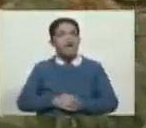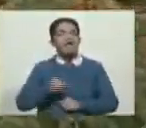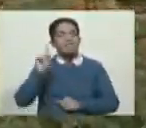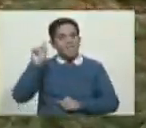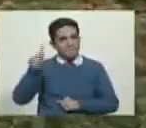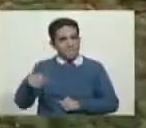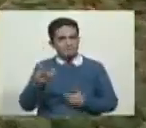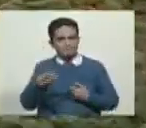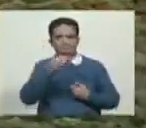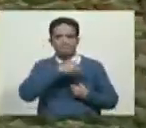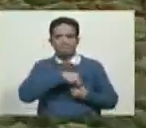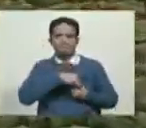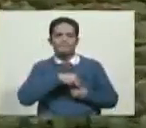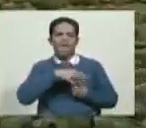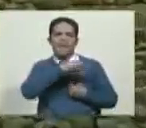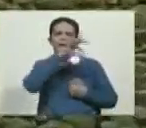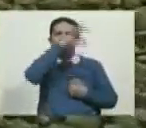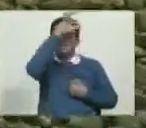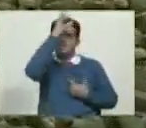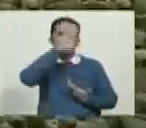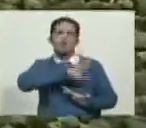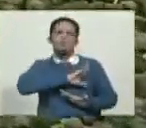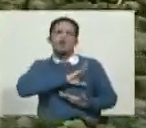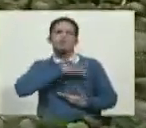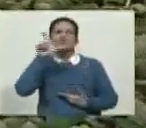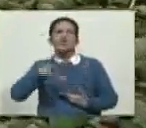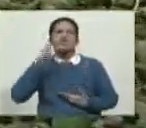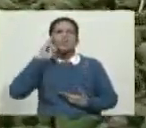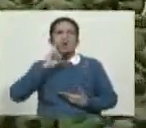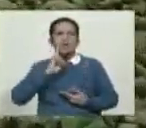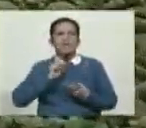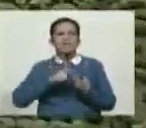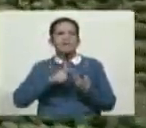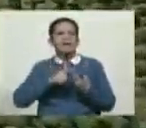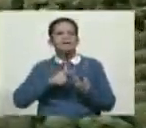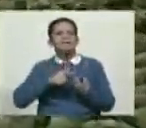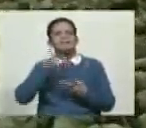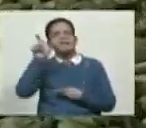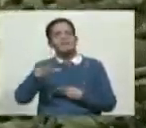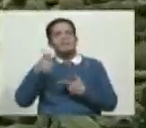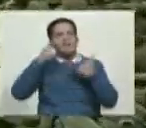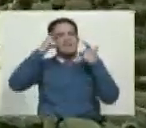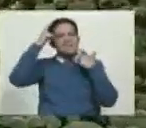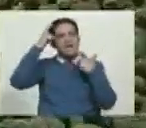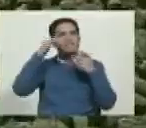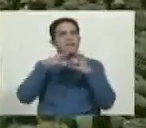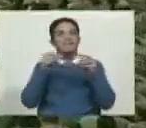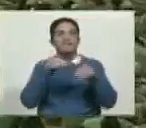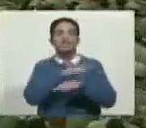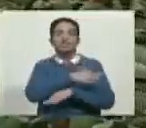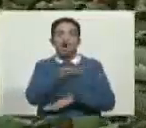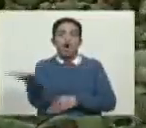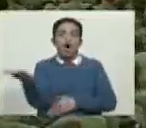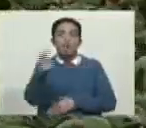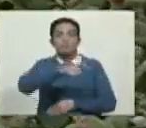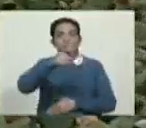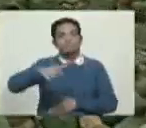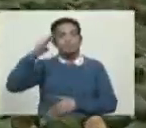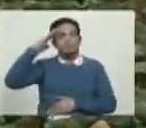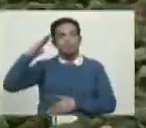espíritu libertario, bolivariano, chavista, de toda la Fuerza Armada Nacional Bolivariana